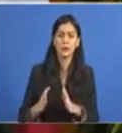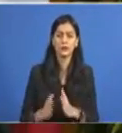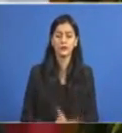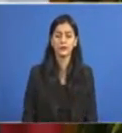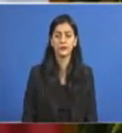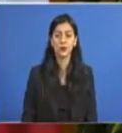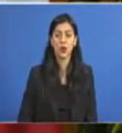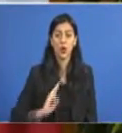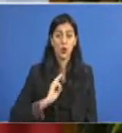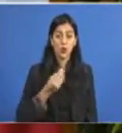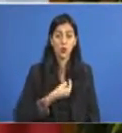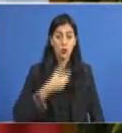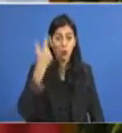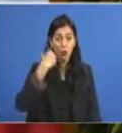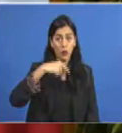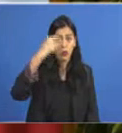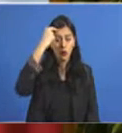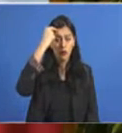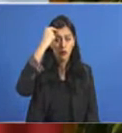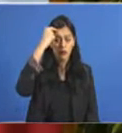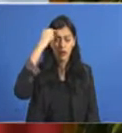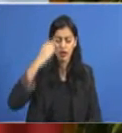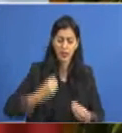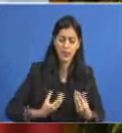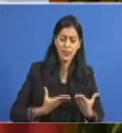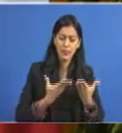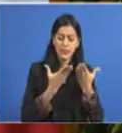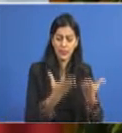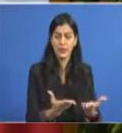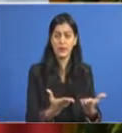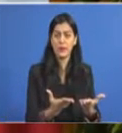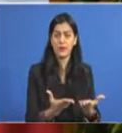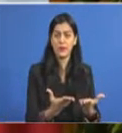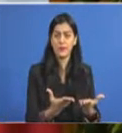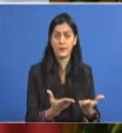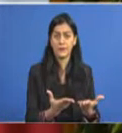Somos un gobierno facilitador.